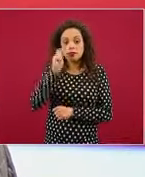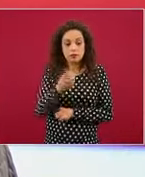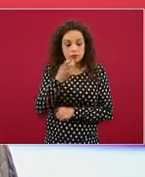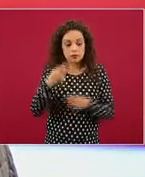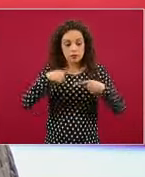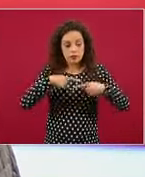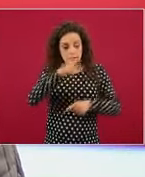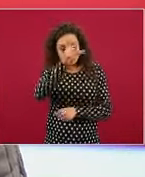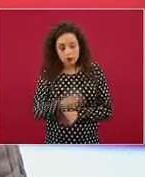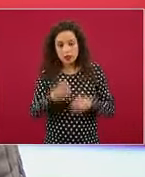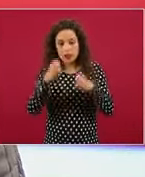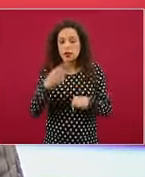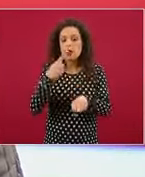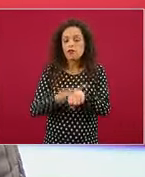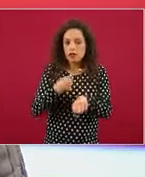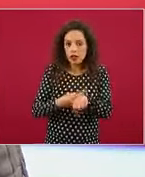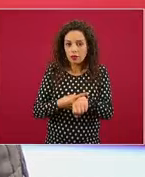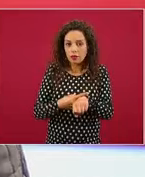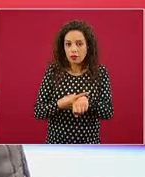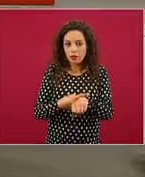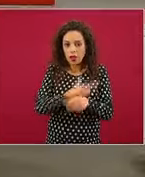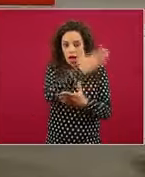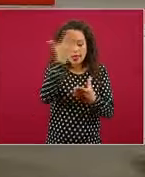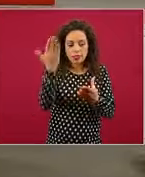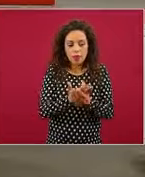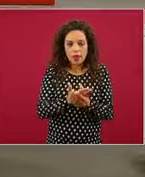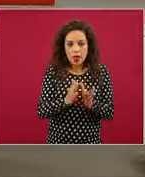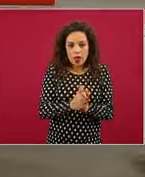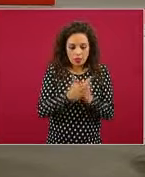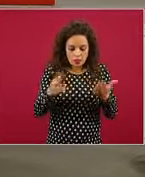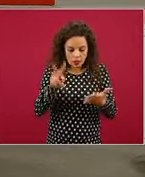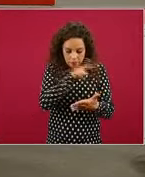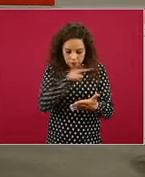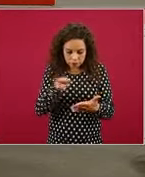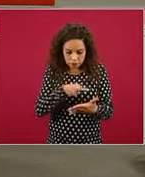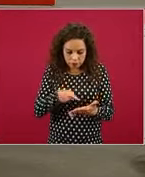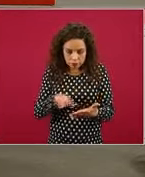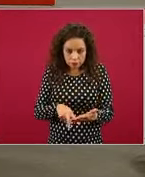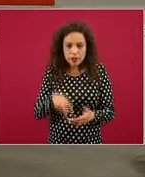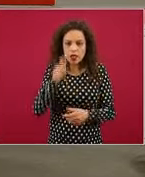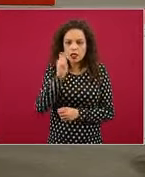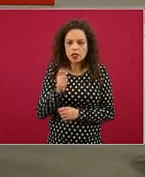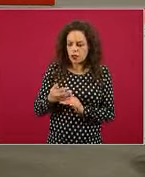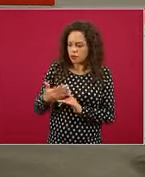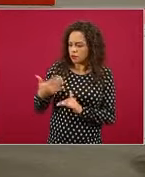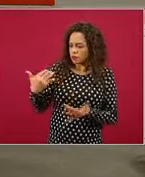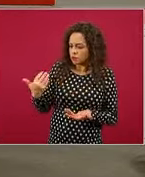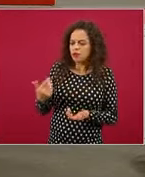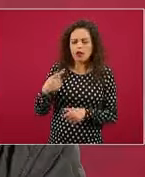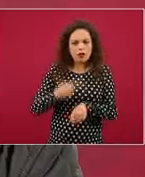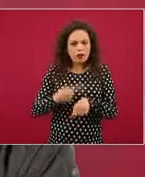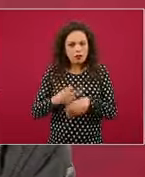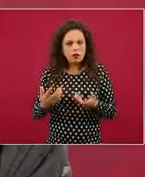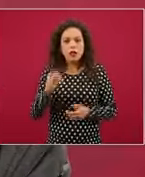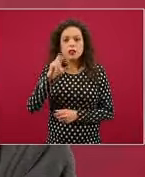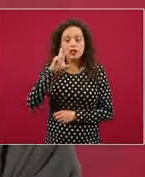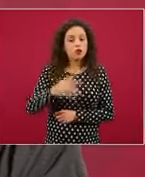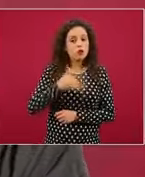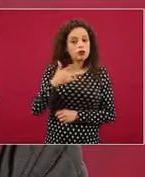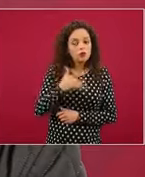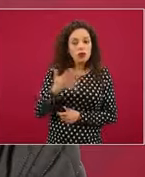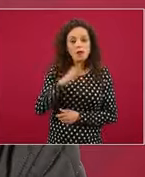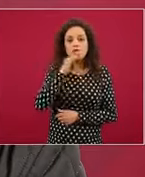persona enferma, su historia reciente de posibles exposiciones, la presencia o no de síntomas, la calidad